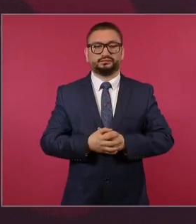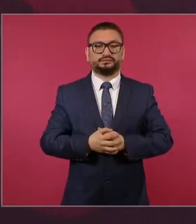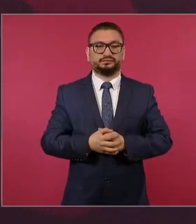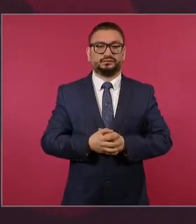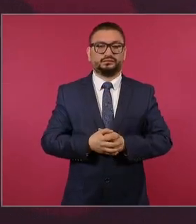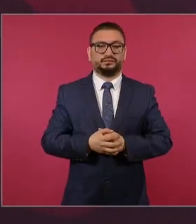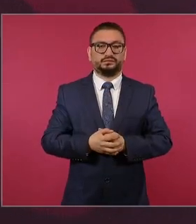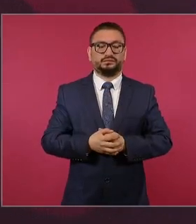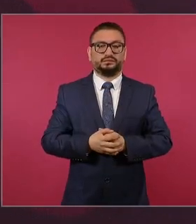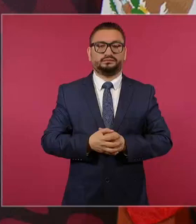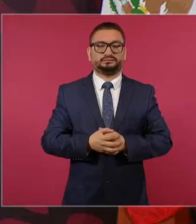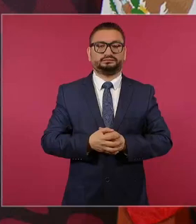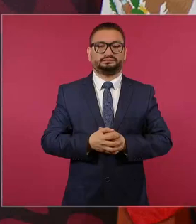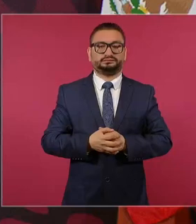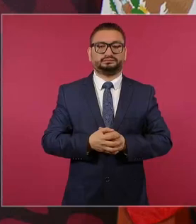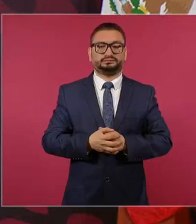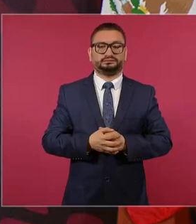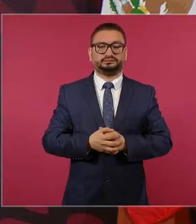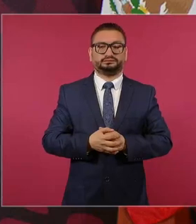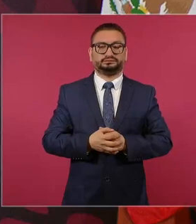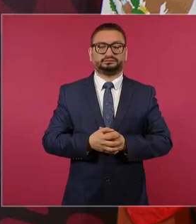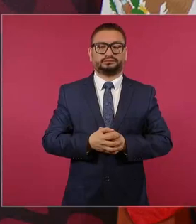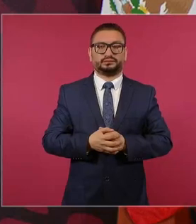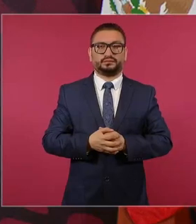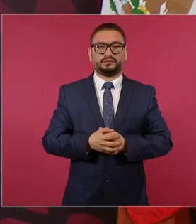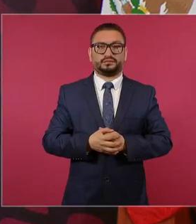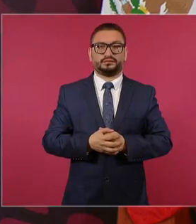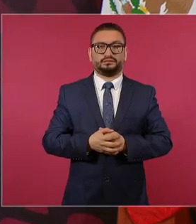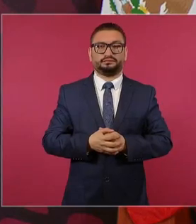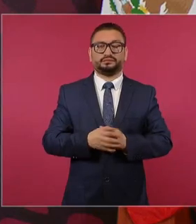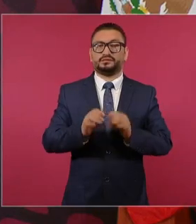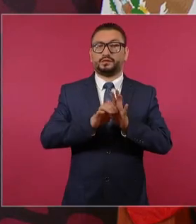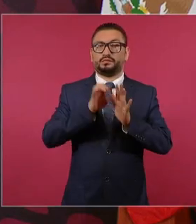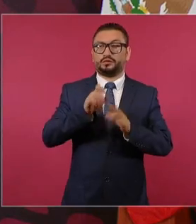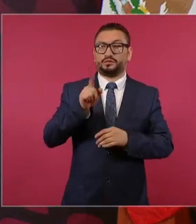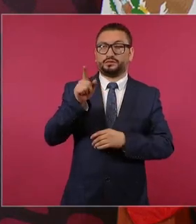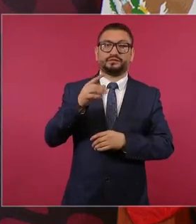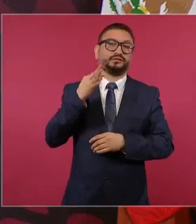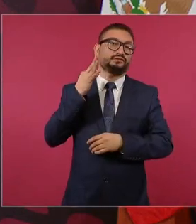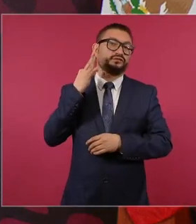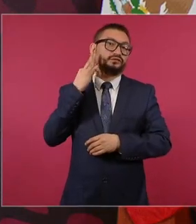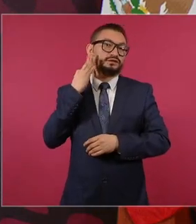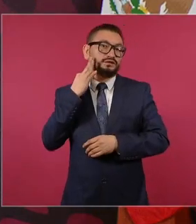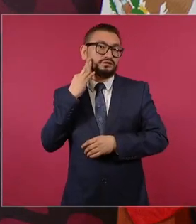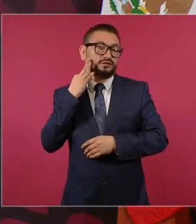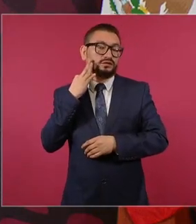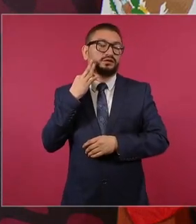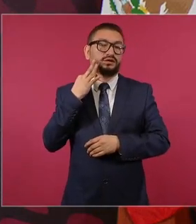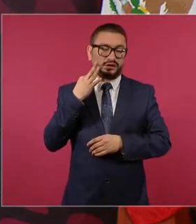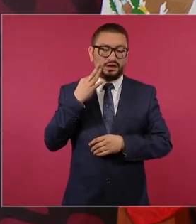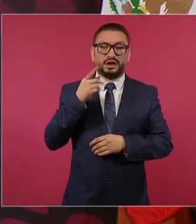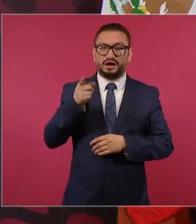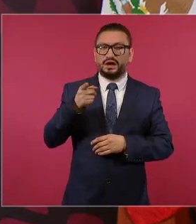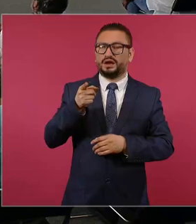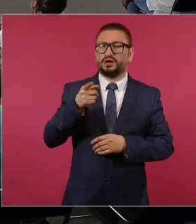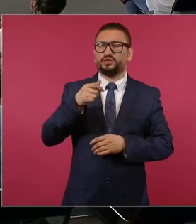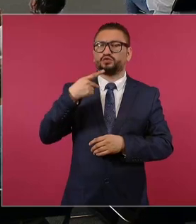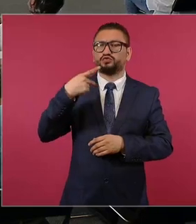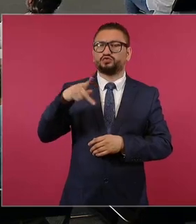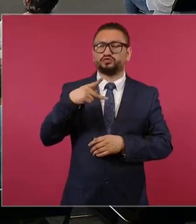la facultad de la Fiscalía, antes Procuraduría,